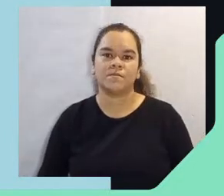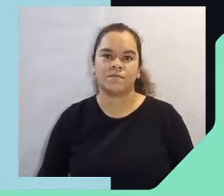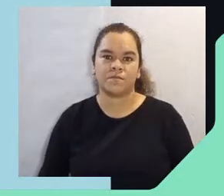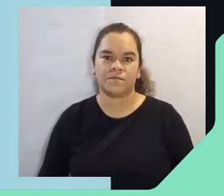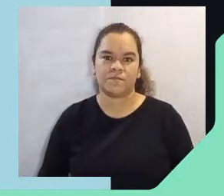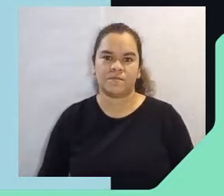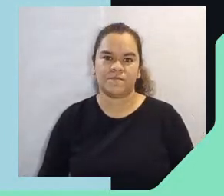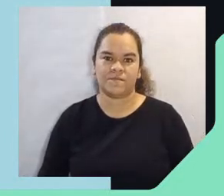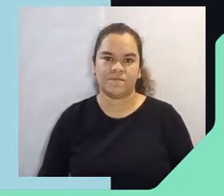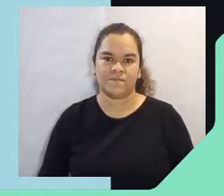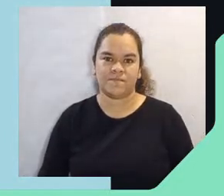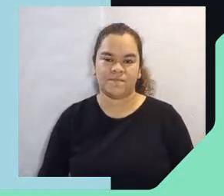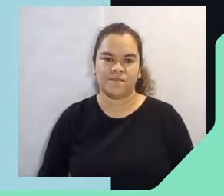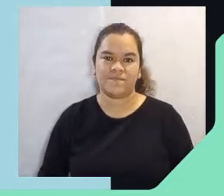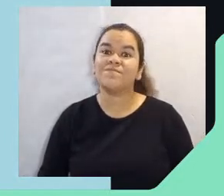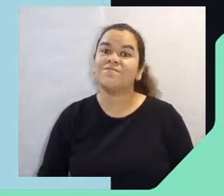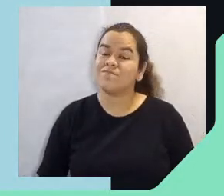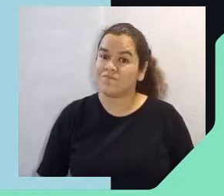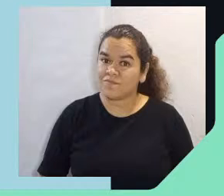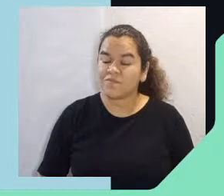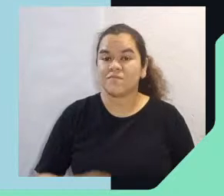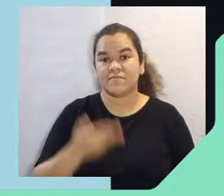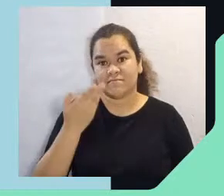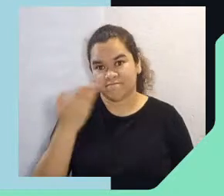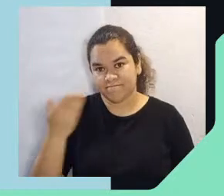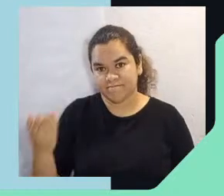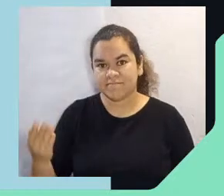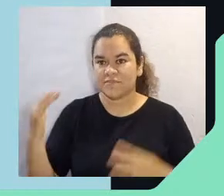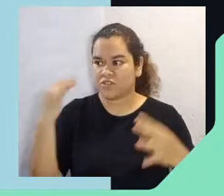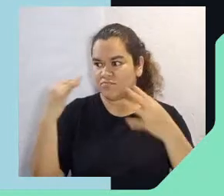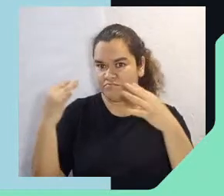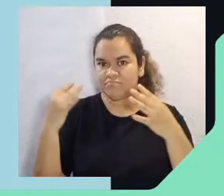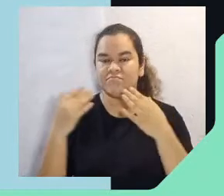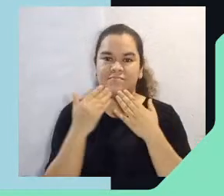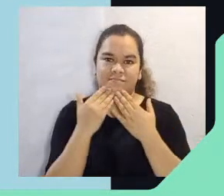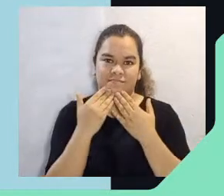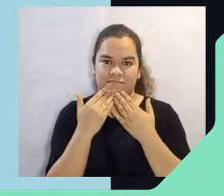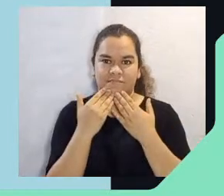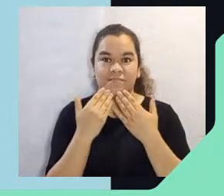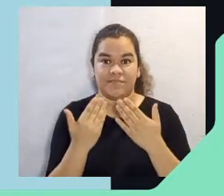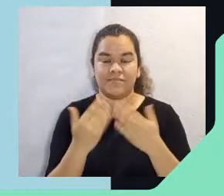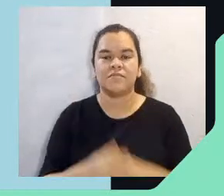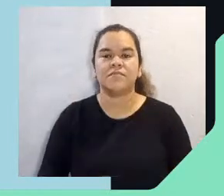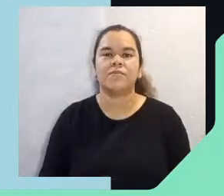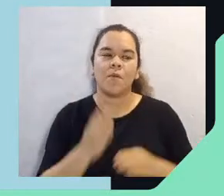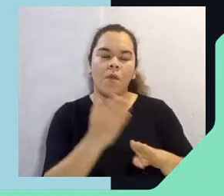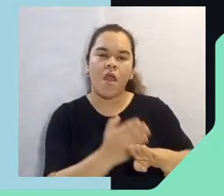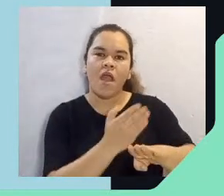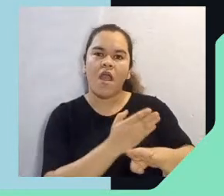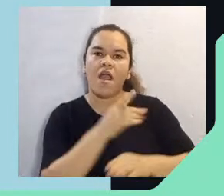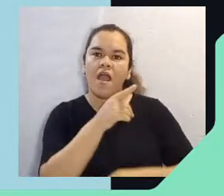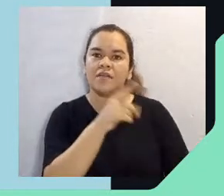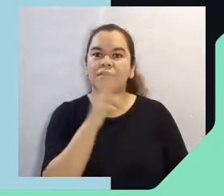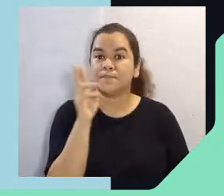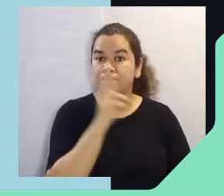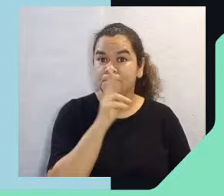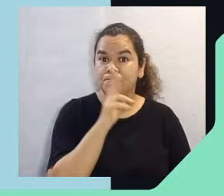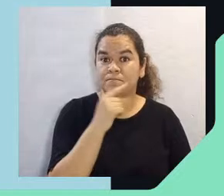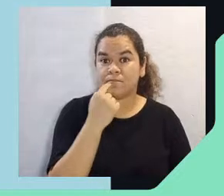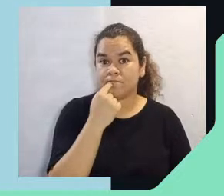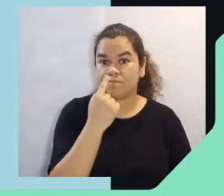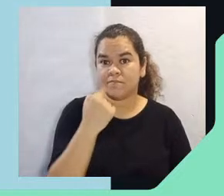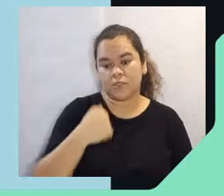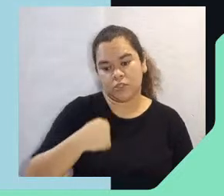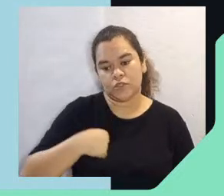Bueno, muchas gracias. Bueno, como bien nos decían, soy docente de